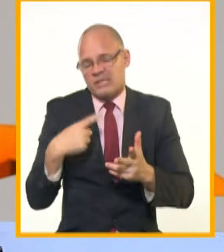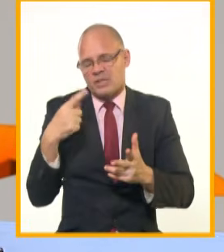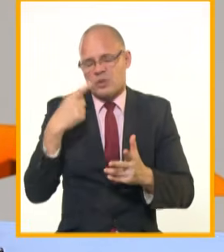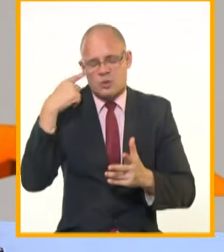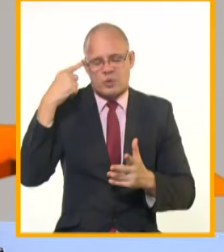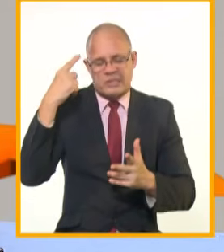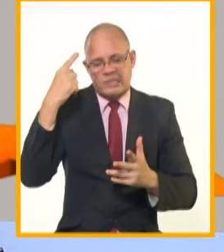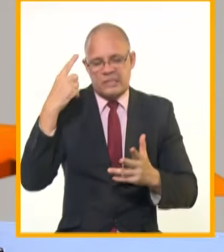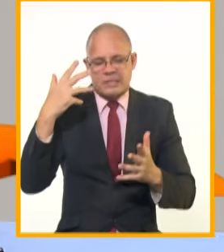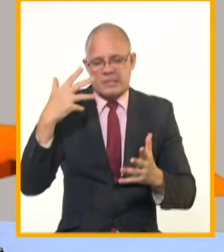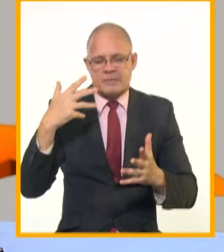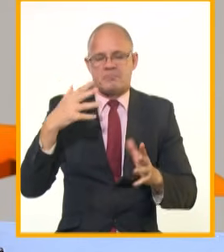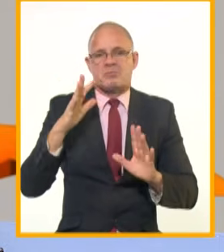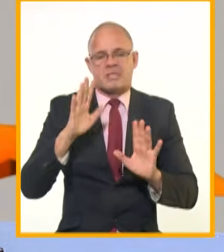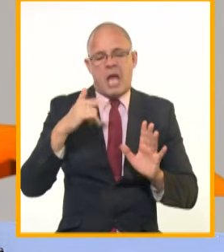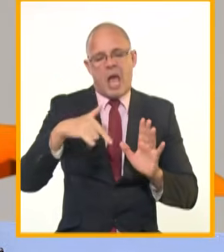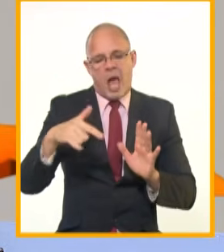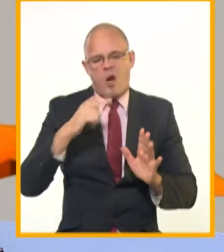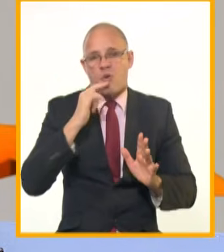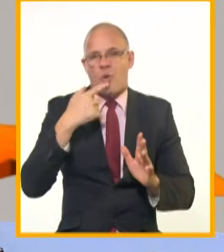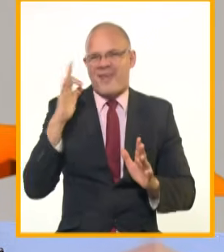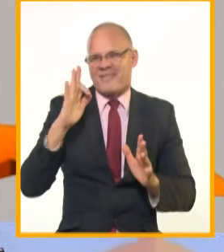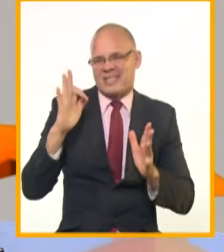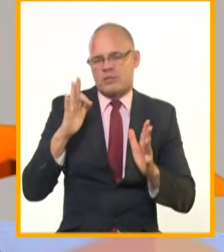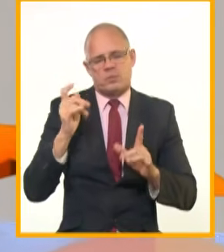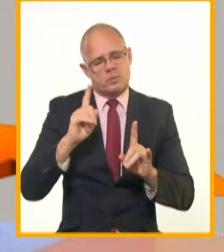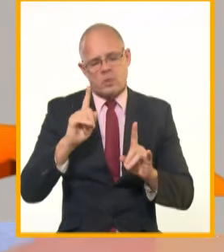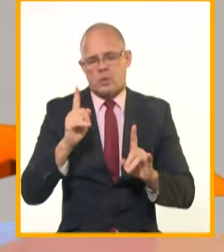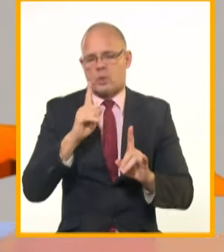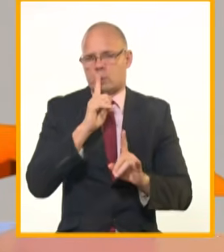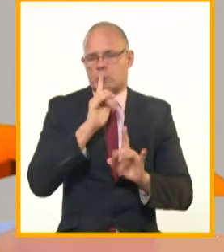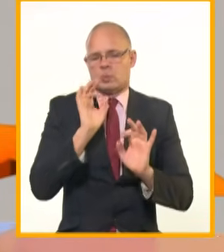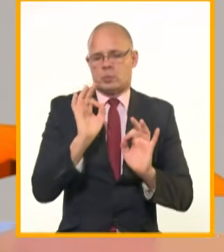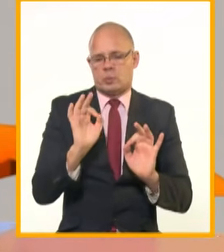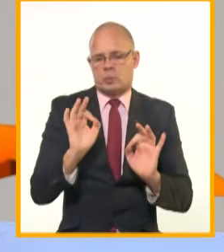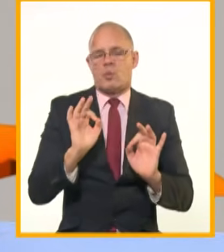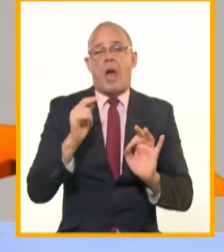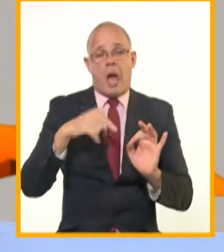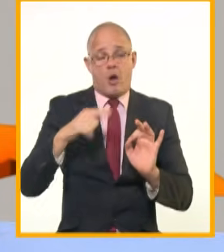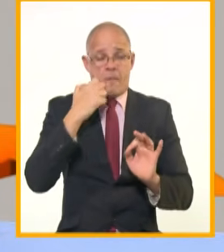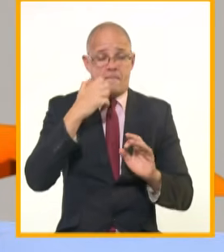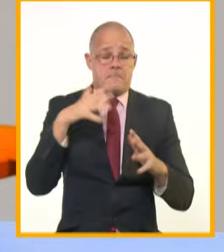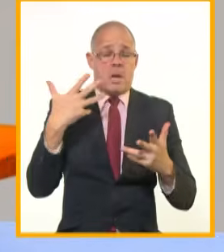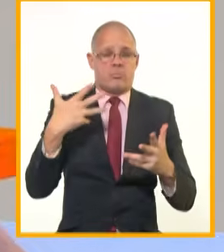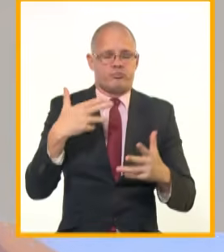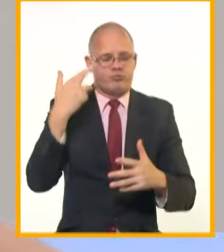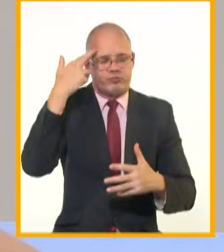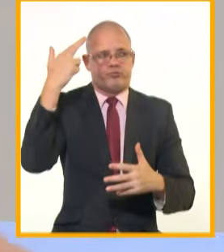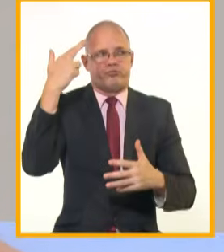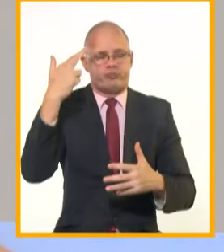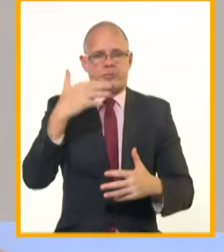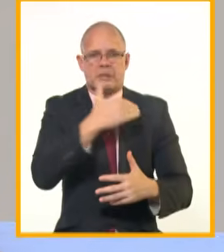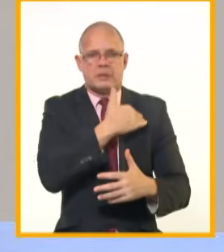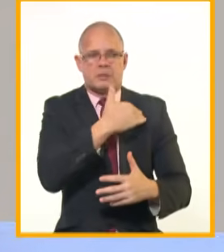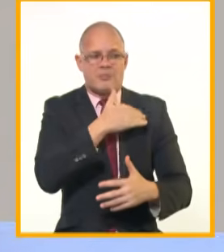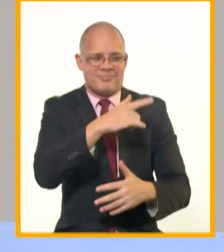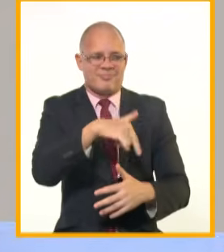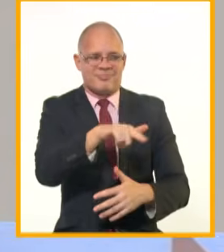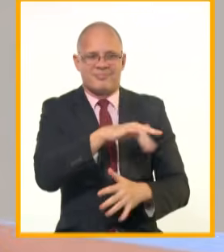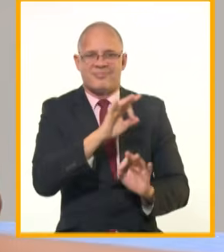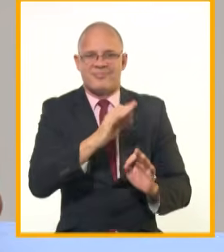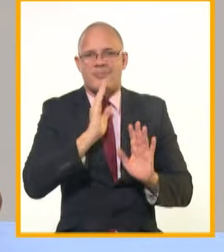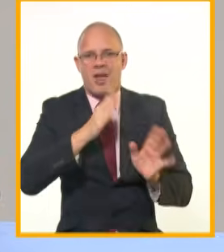un poco más solemne la celebración de los 15 años de Mayabeque. Y preferimos hacerlo con el lanzamiento del